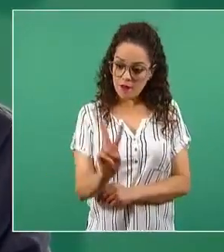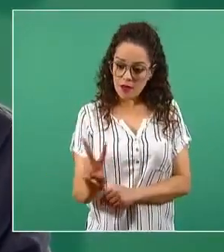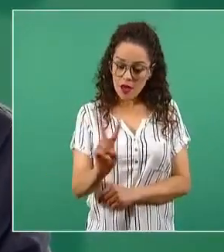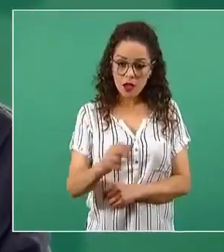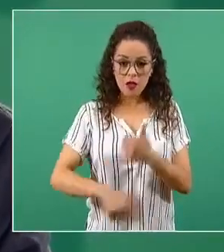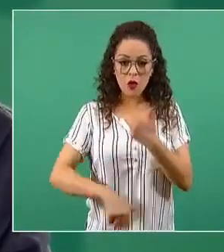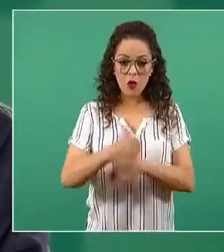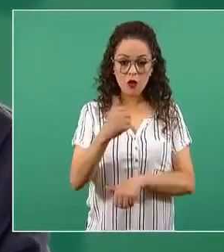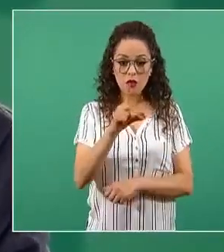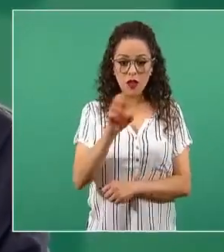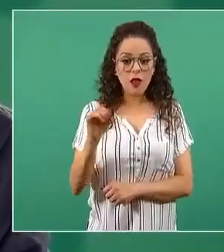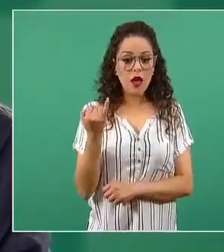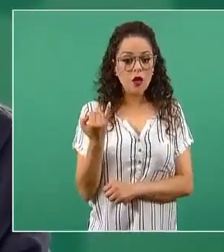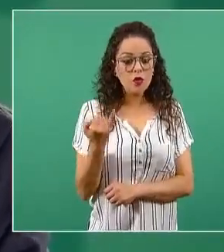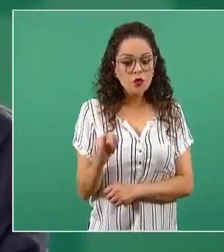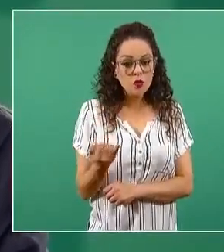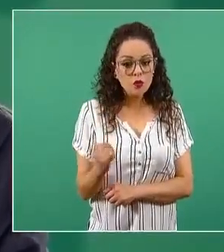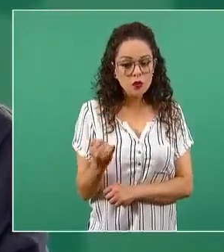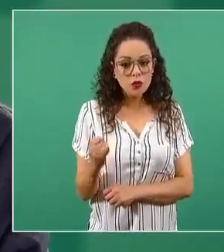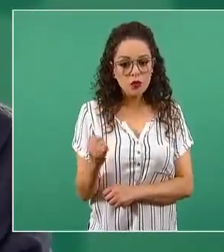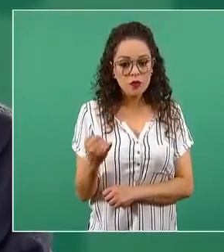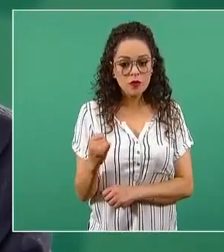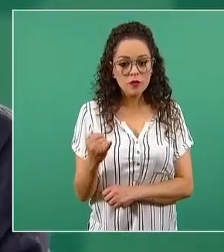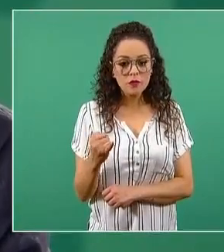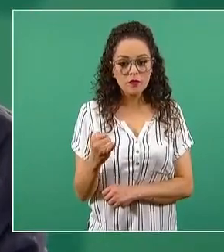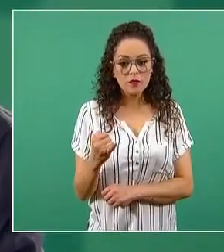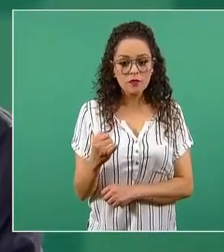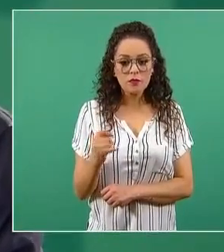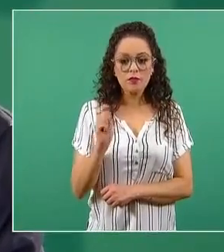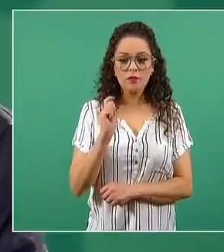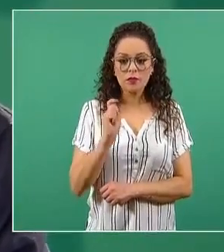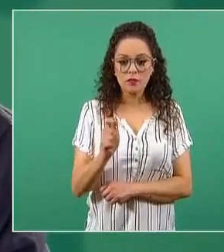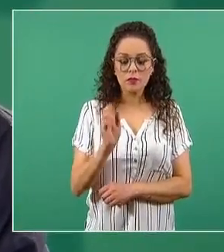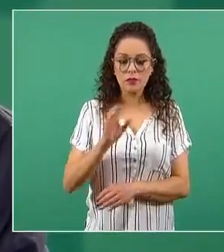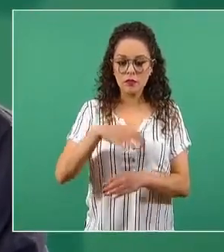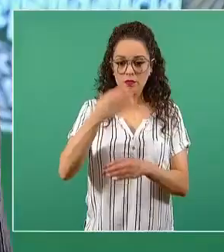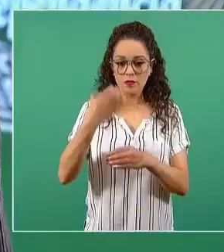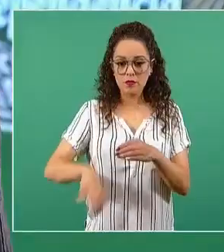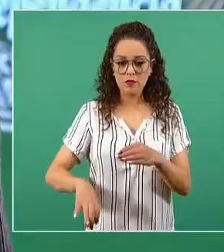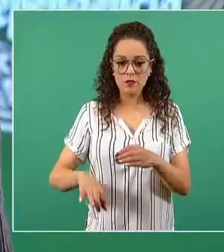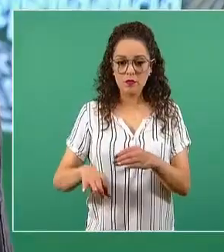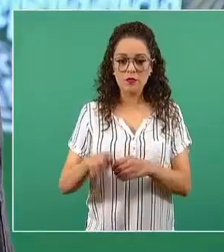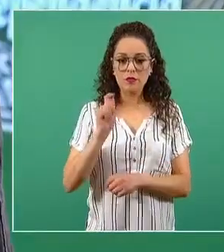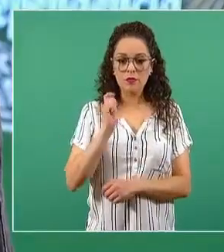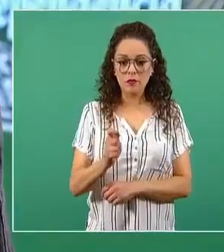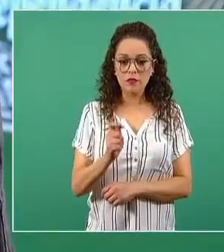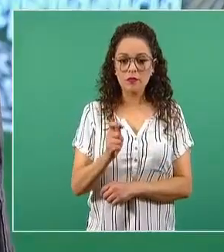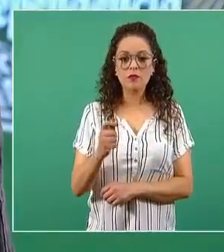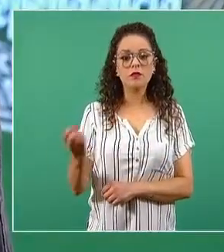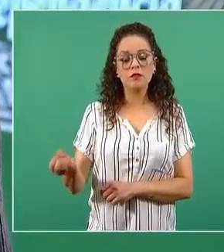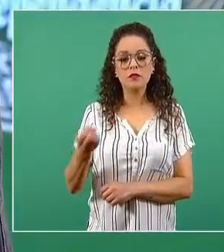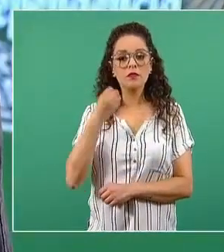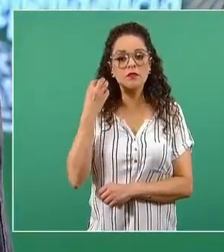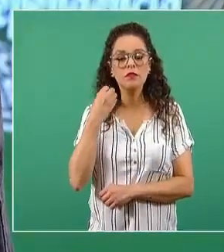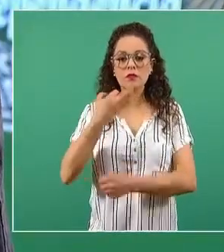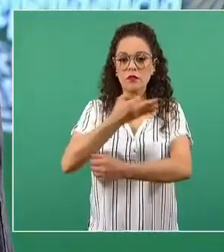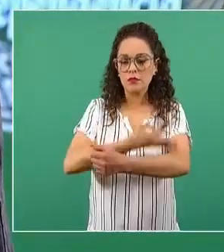11 de junio tendríamos el cierre del ciclo de la vespertina, la